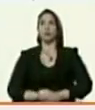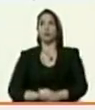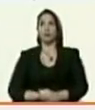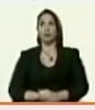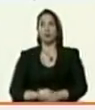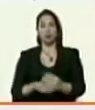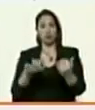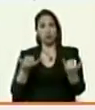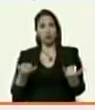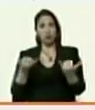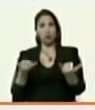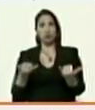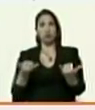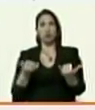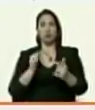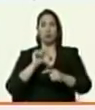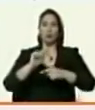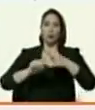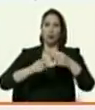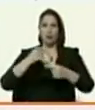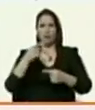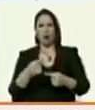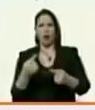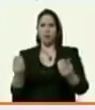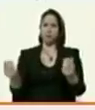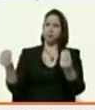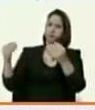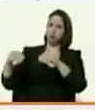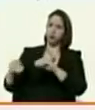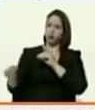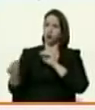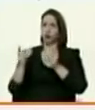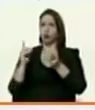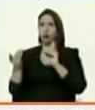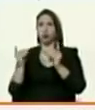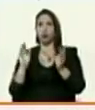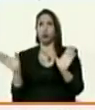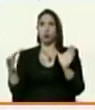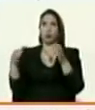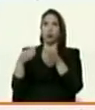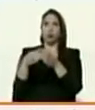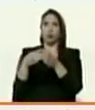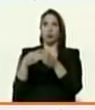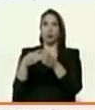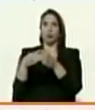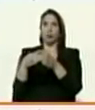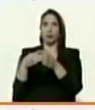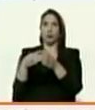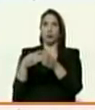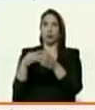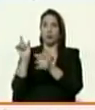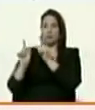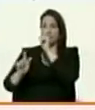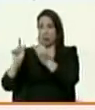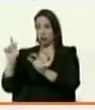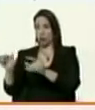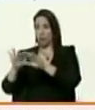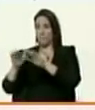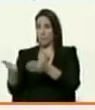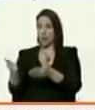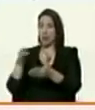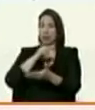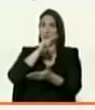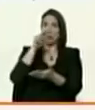este momento, luego de sostener una importante reunión con miembros de la Mesa de Diálogo